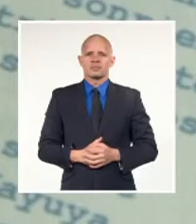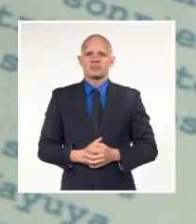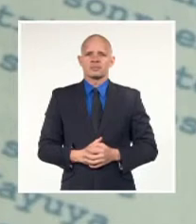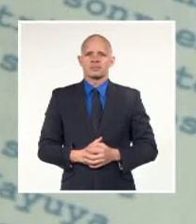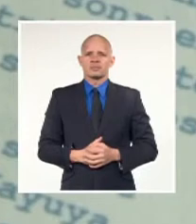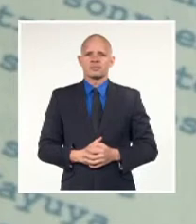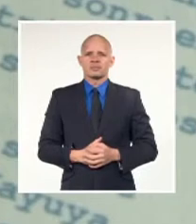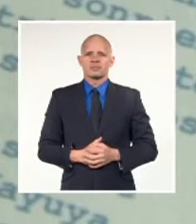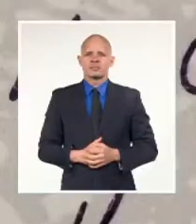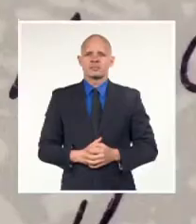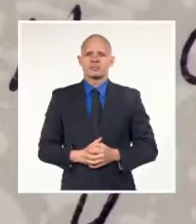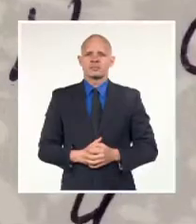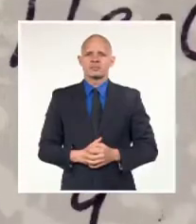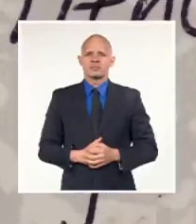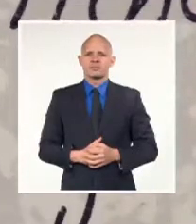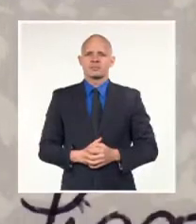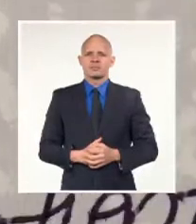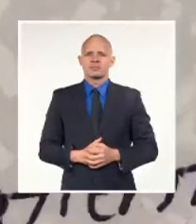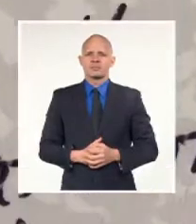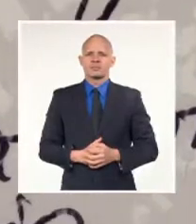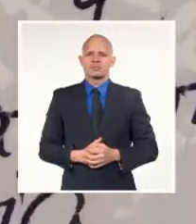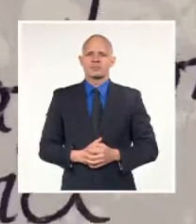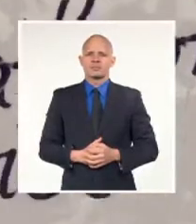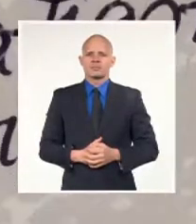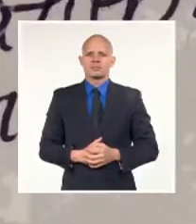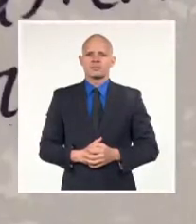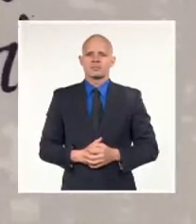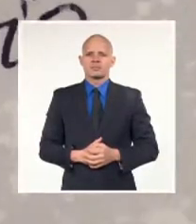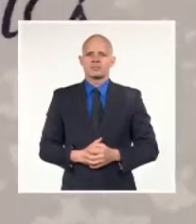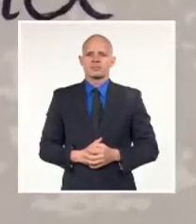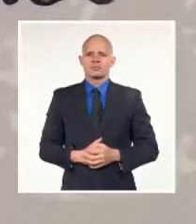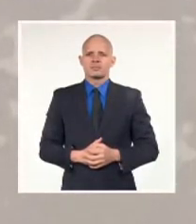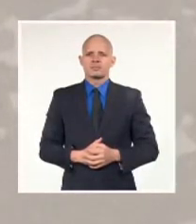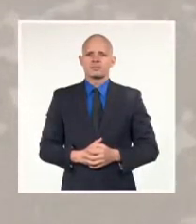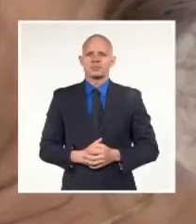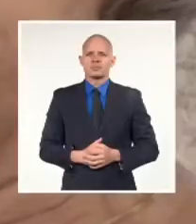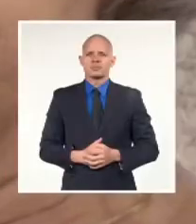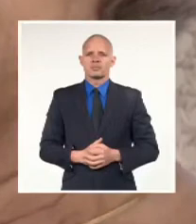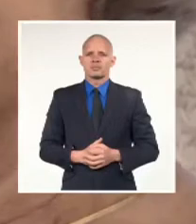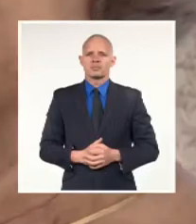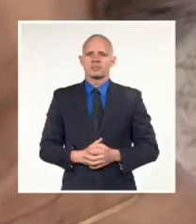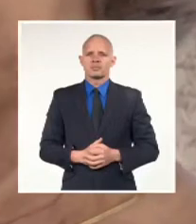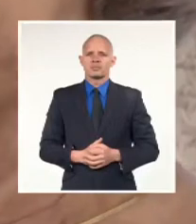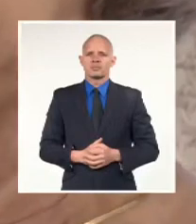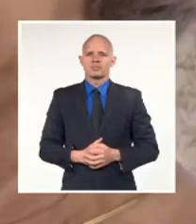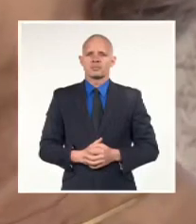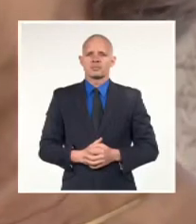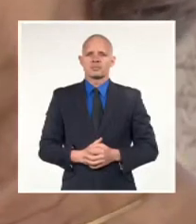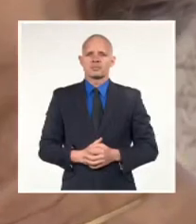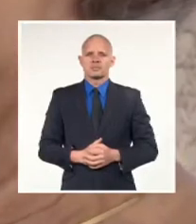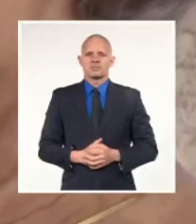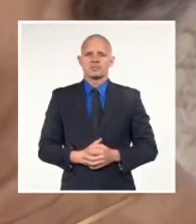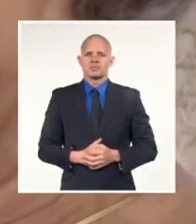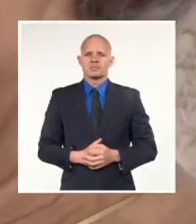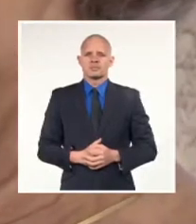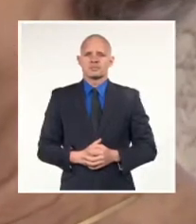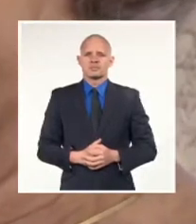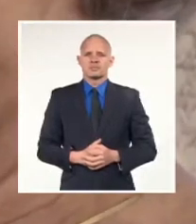rodillas. La patria siempre fue primero. Había una campaña